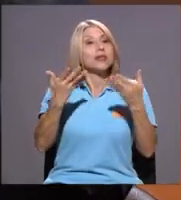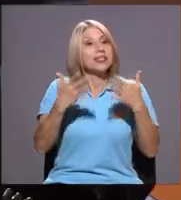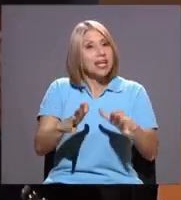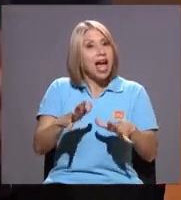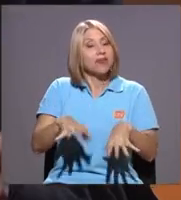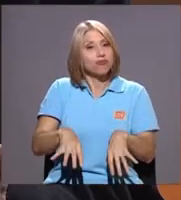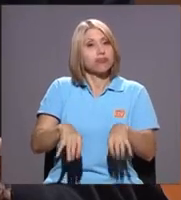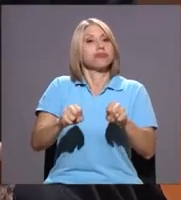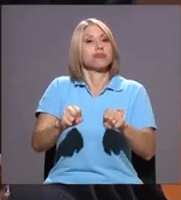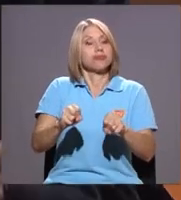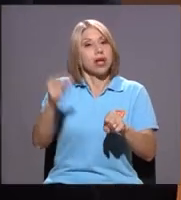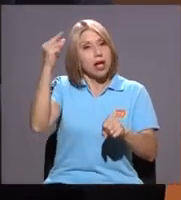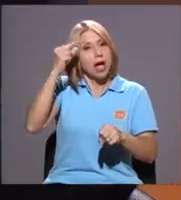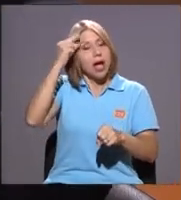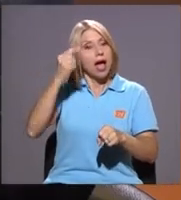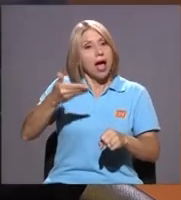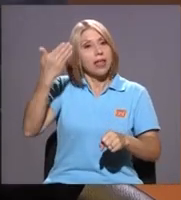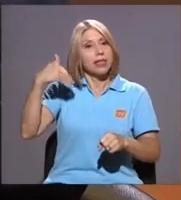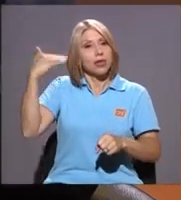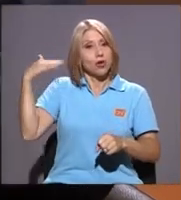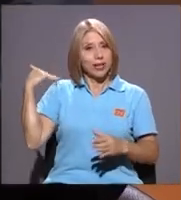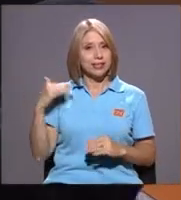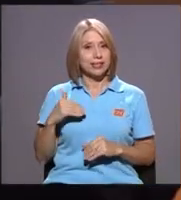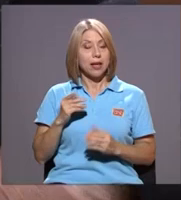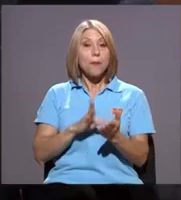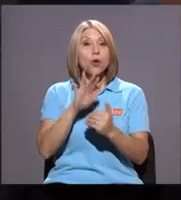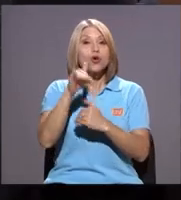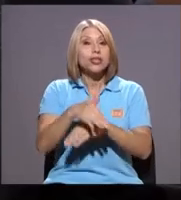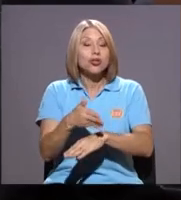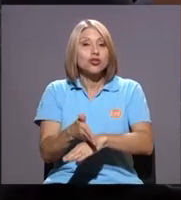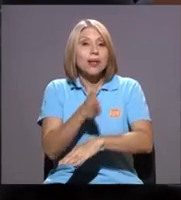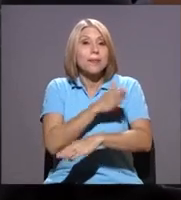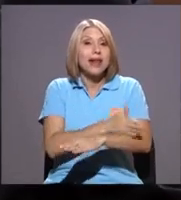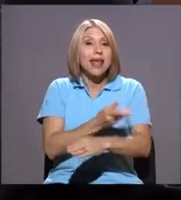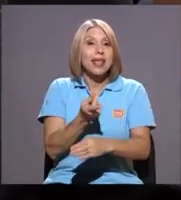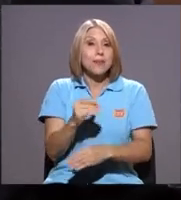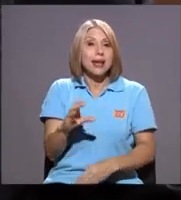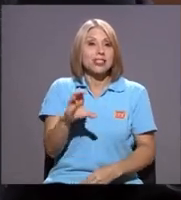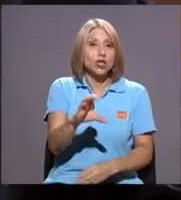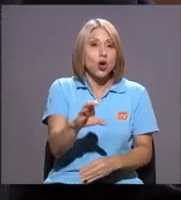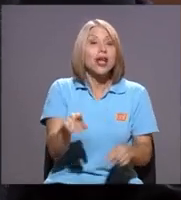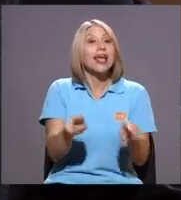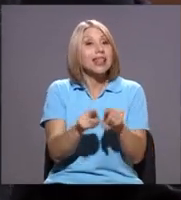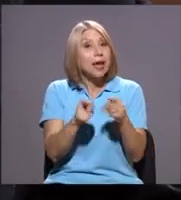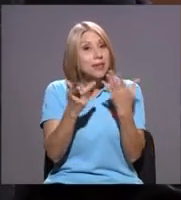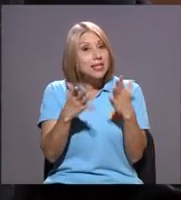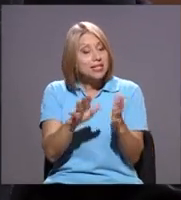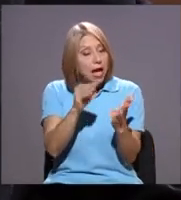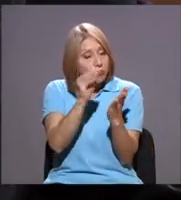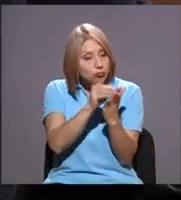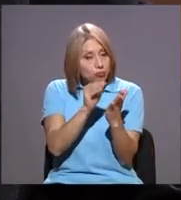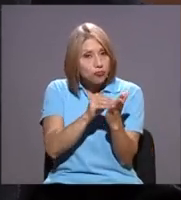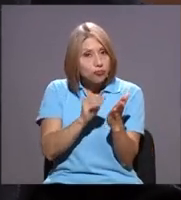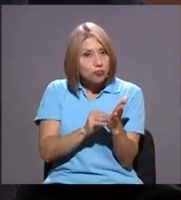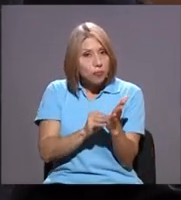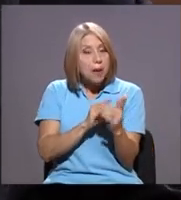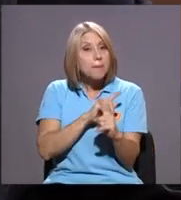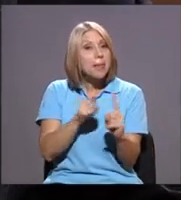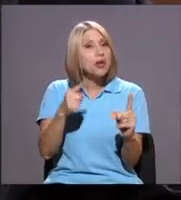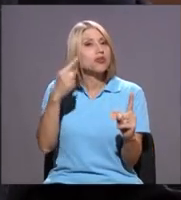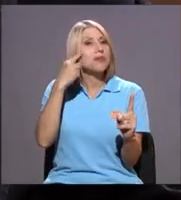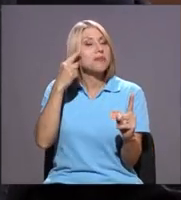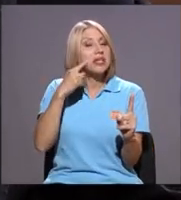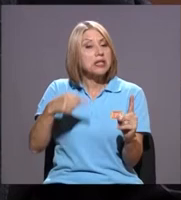anteriores, proyectos de preinversión que también están en el papel, pero que se plantea que se van a realizar